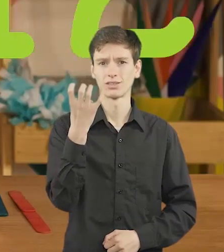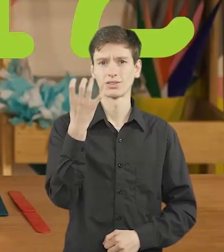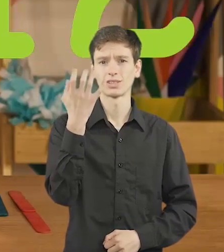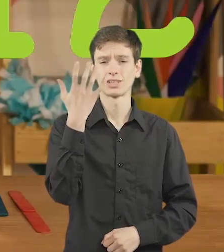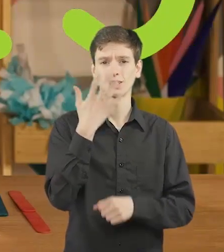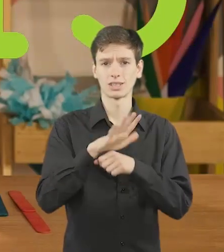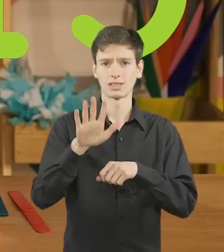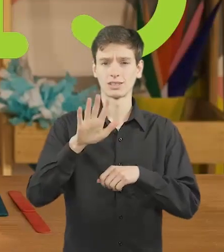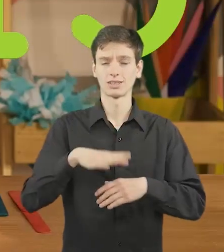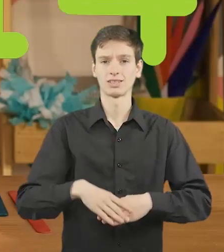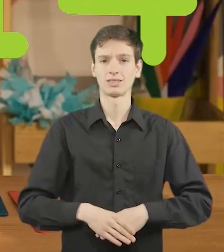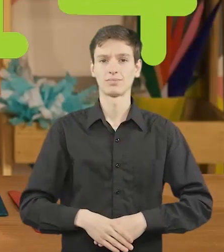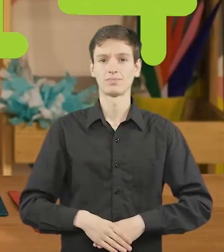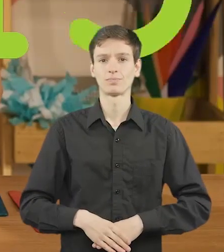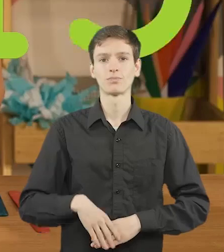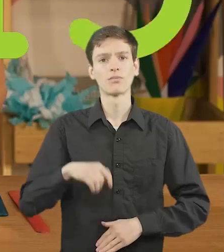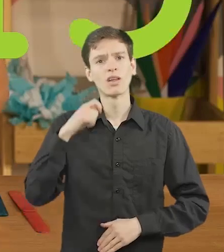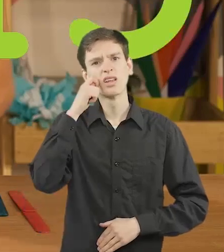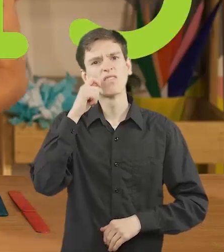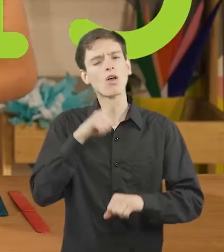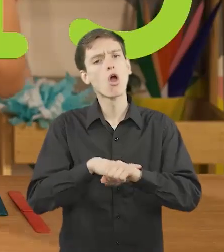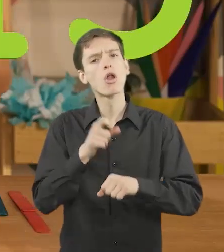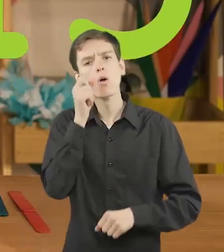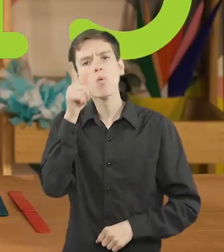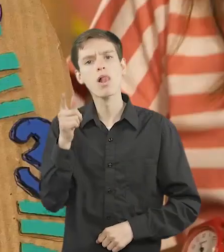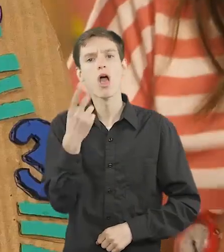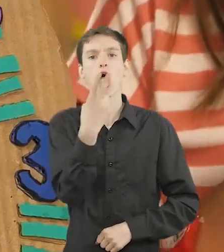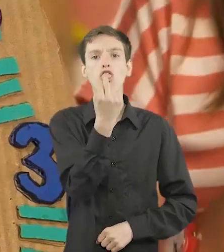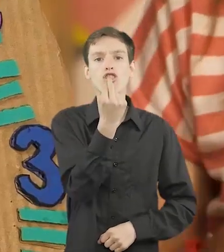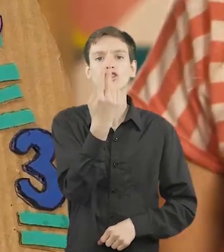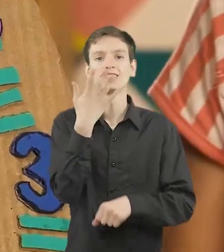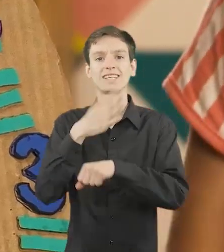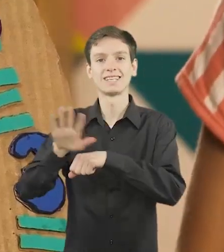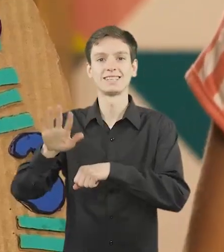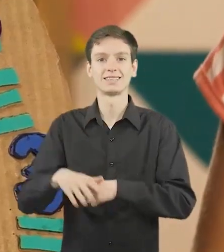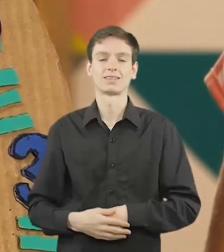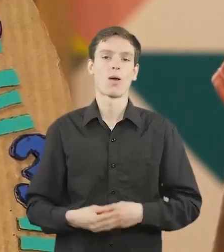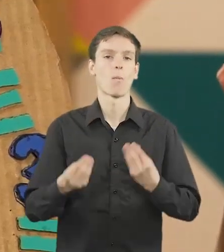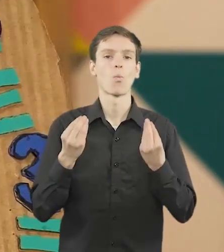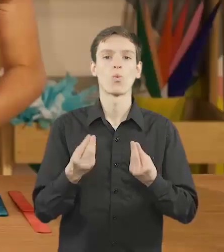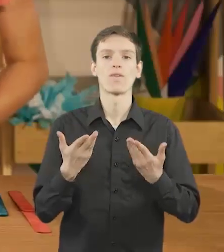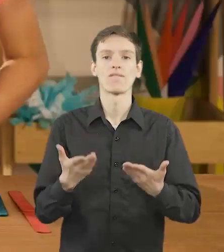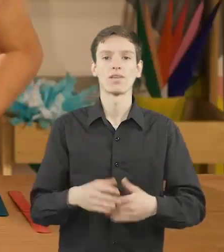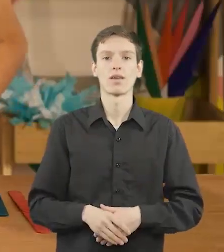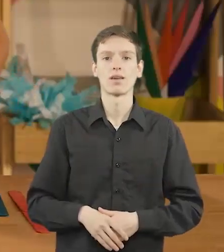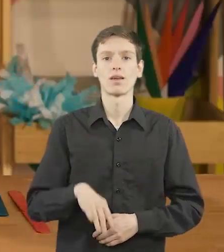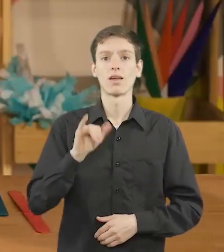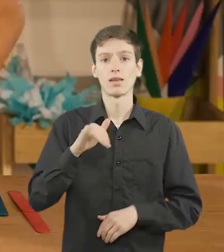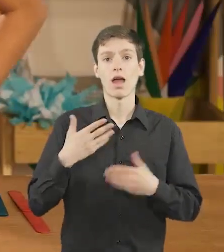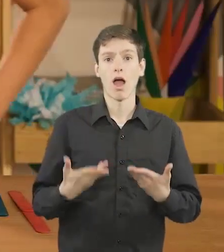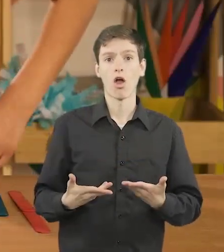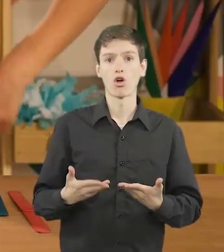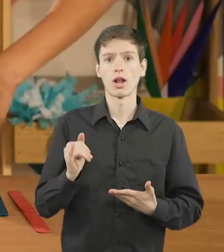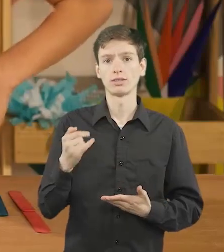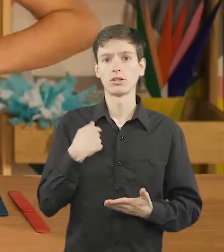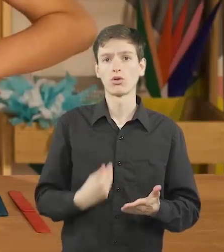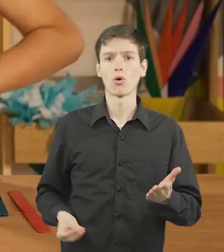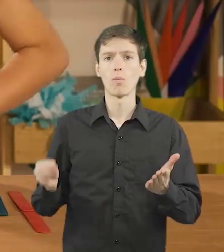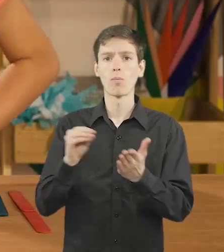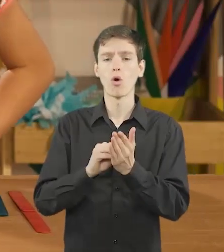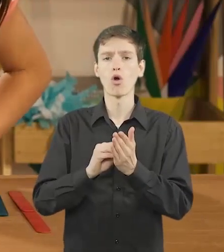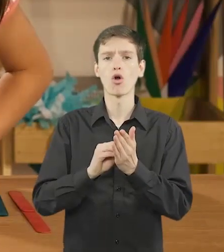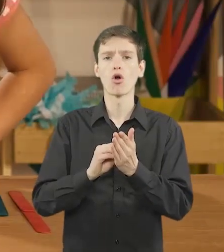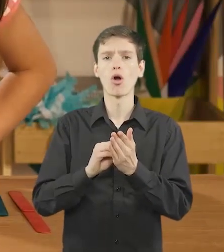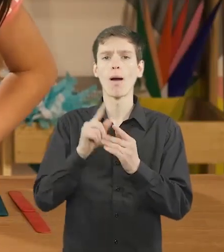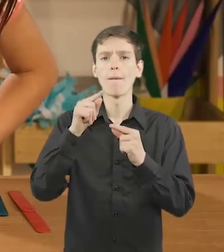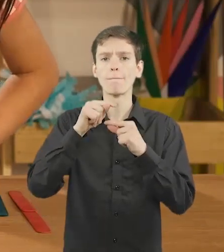doce, trece, catorce y quince. ¿Qué hora sería? Doce, quince minutos. Muy bien. Y ahora, si yo